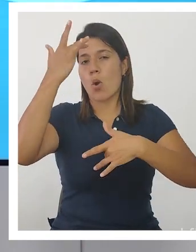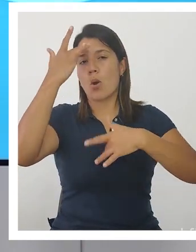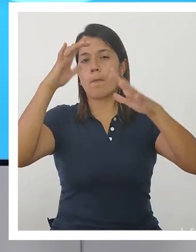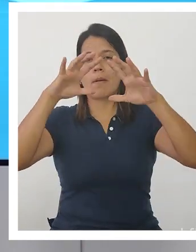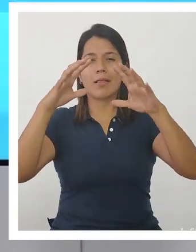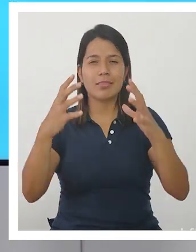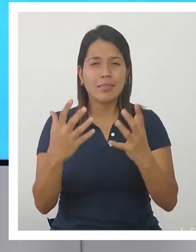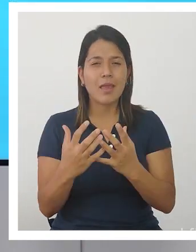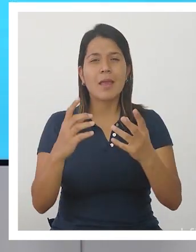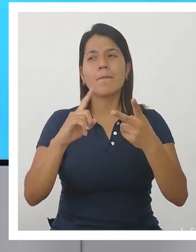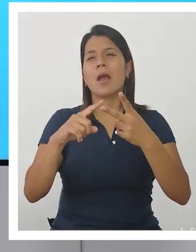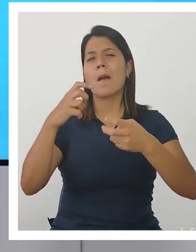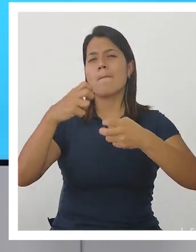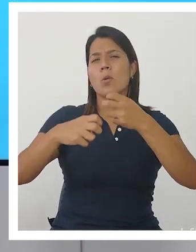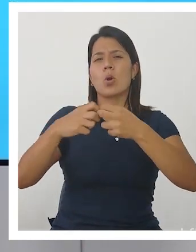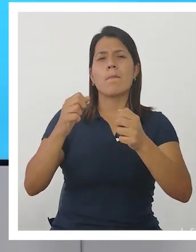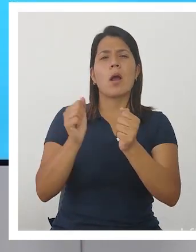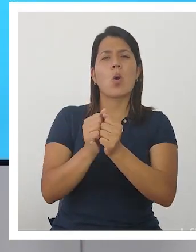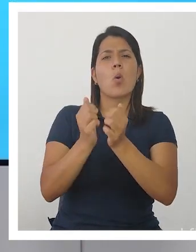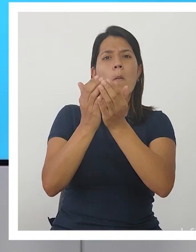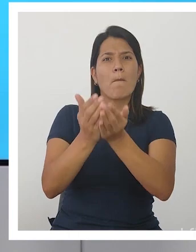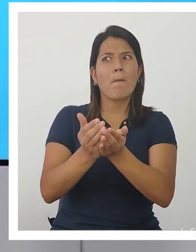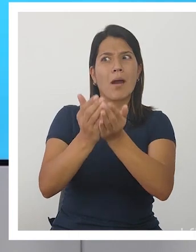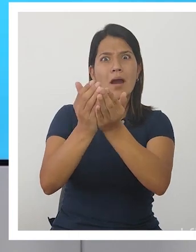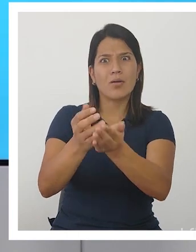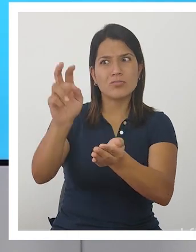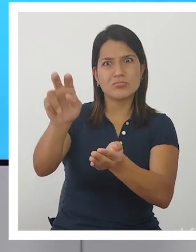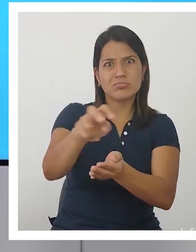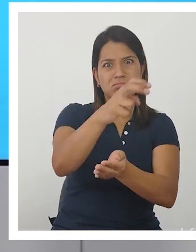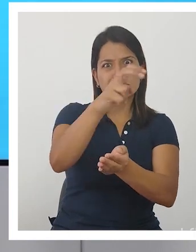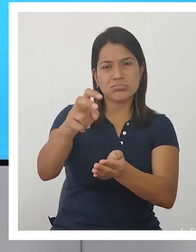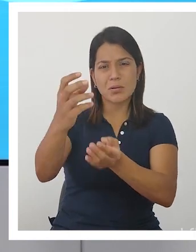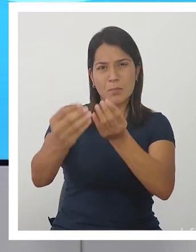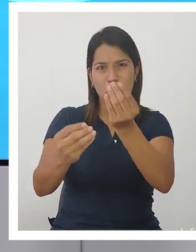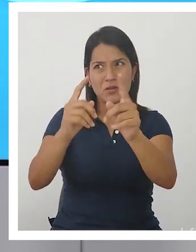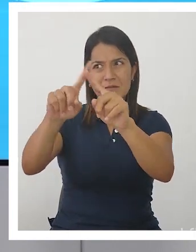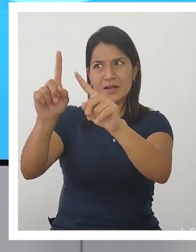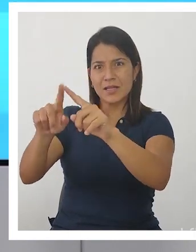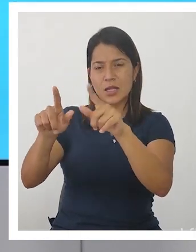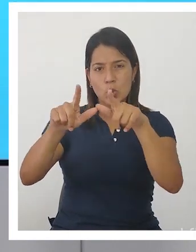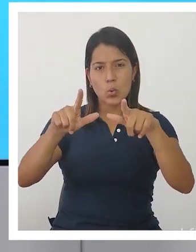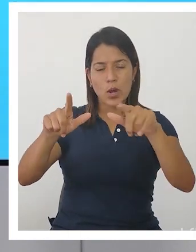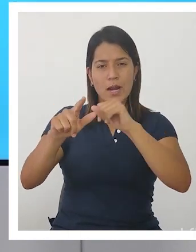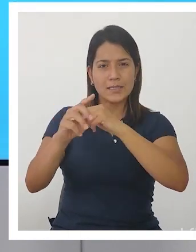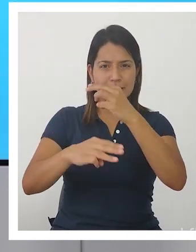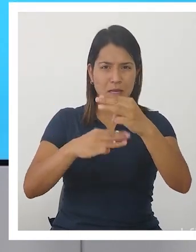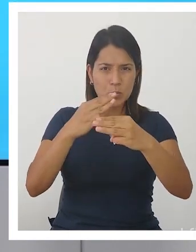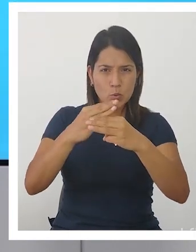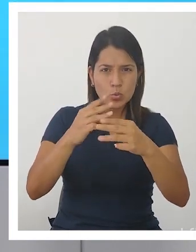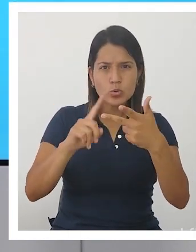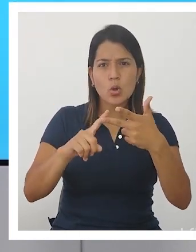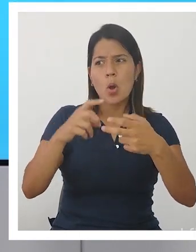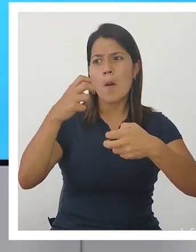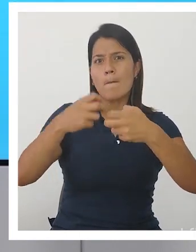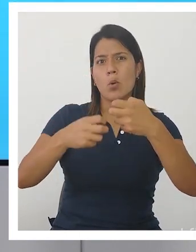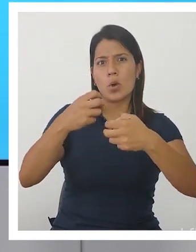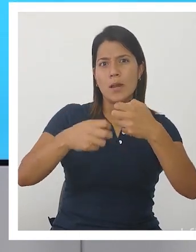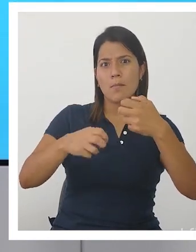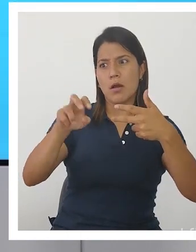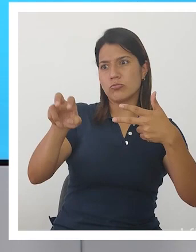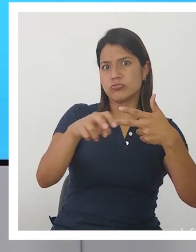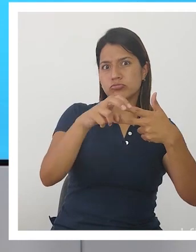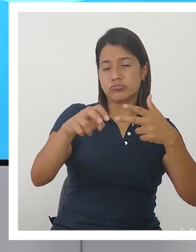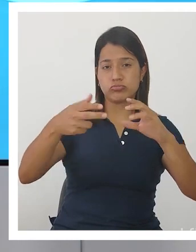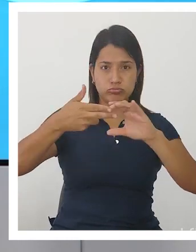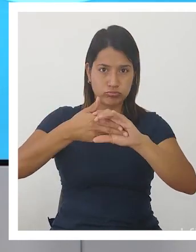contenedores, problemas de trasiego energético, ¿verdad? De petróleo y todo este tipo de cosas, que ha hecho que